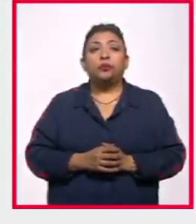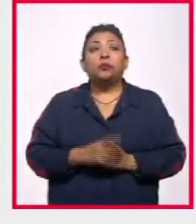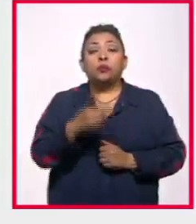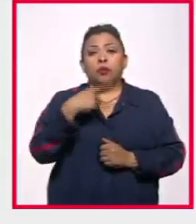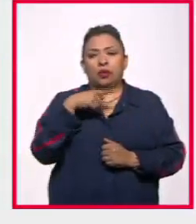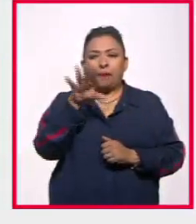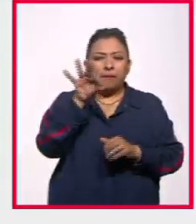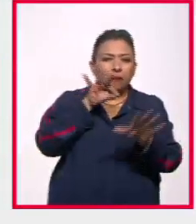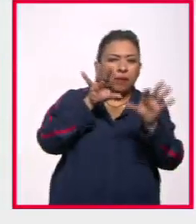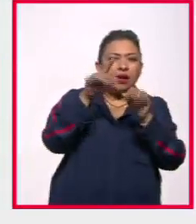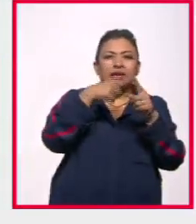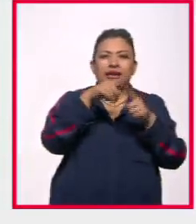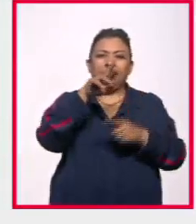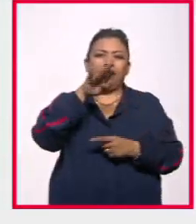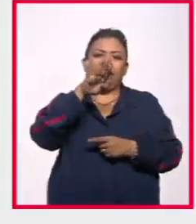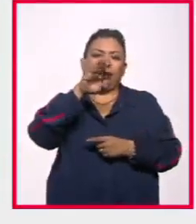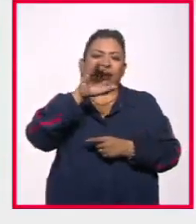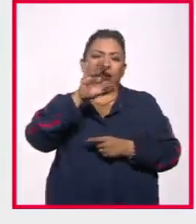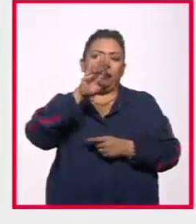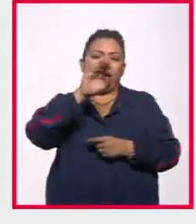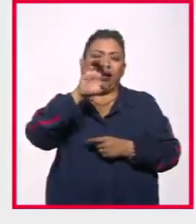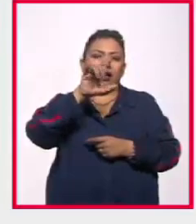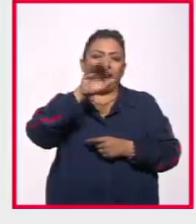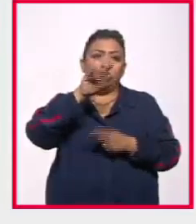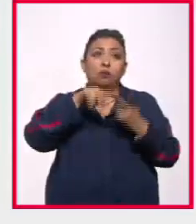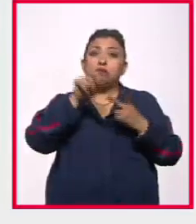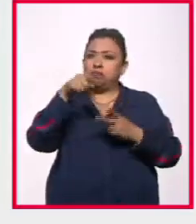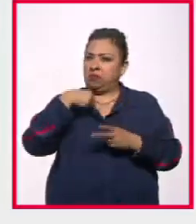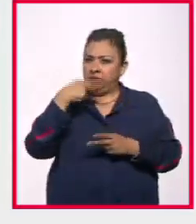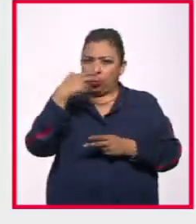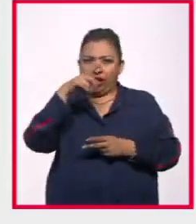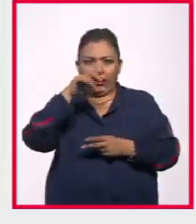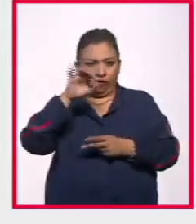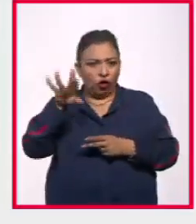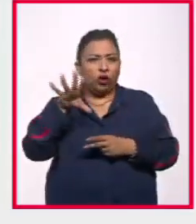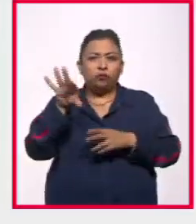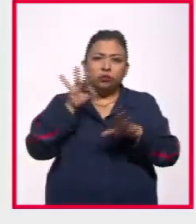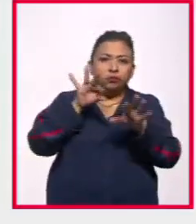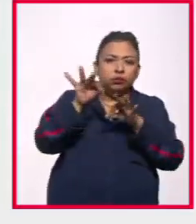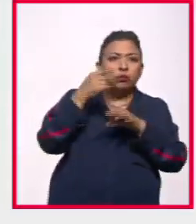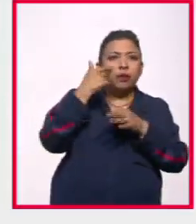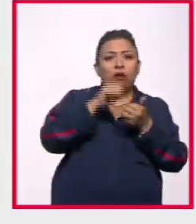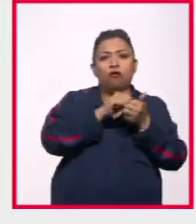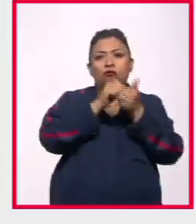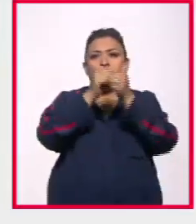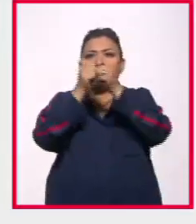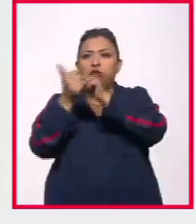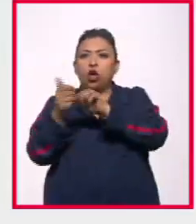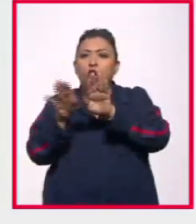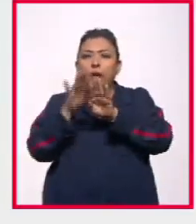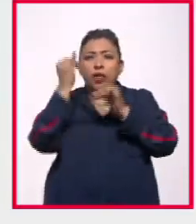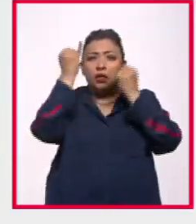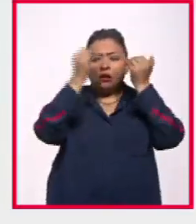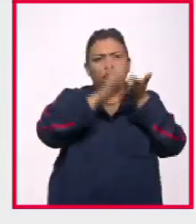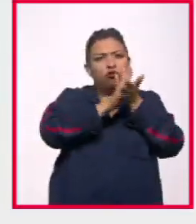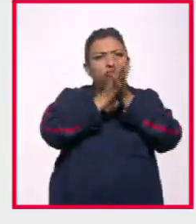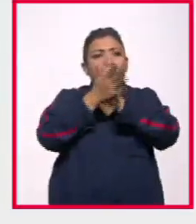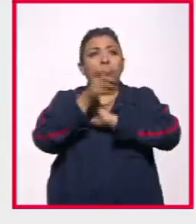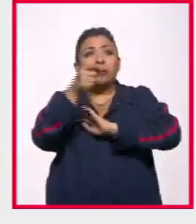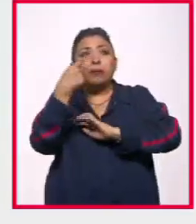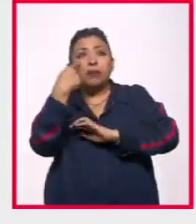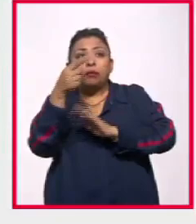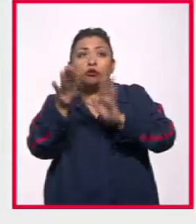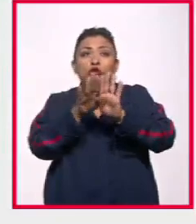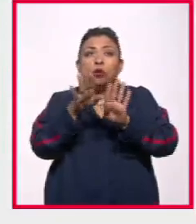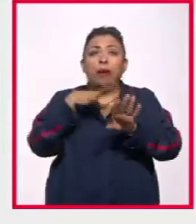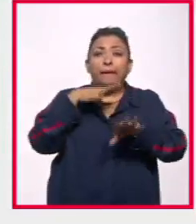La obra seleccionada por Rafael Barajas El Fisgón y por el propio Elio Flores dan cuenta de la evolución creativa de este artista, así también se puede ver